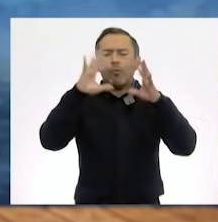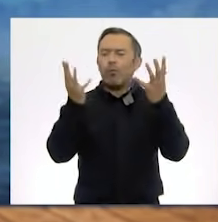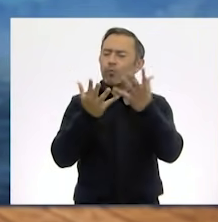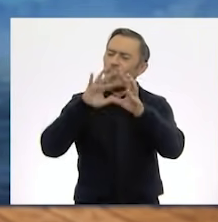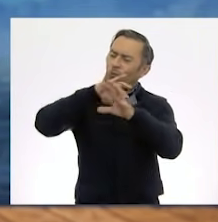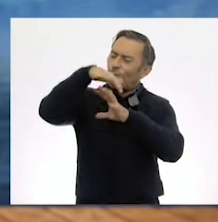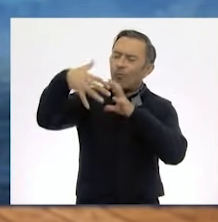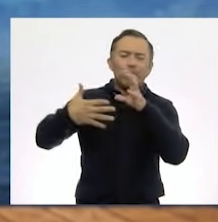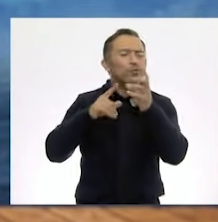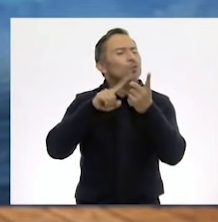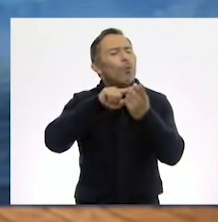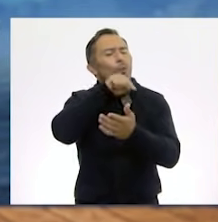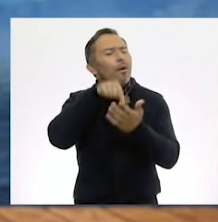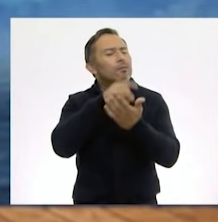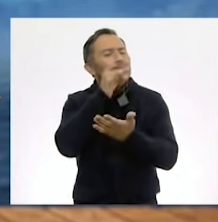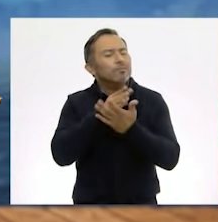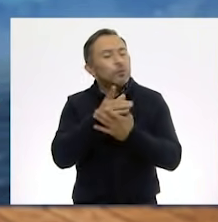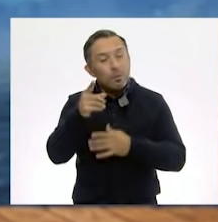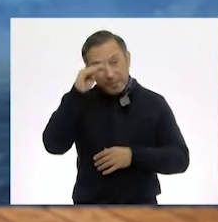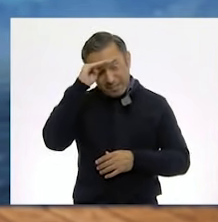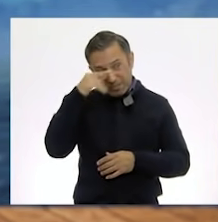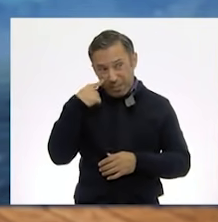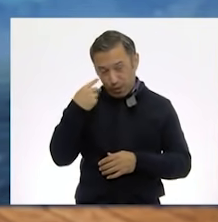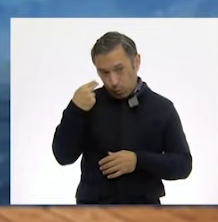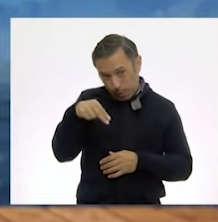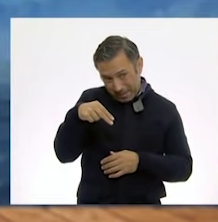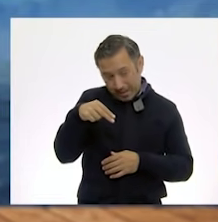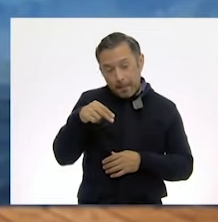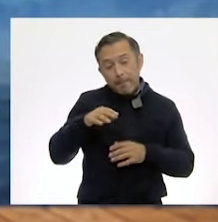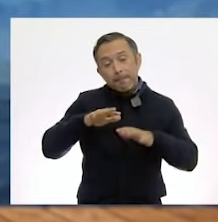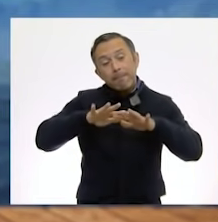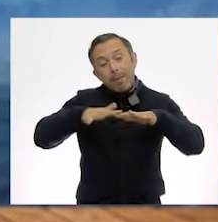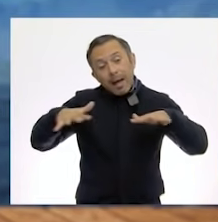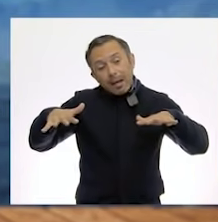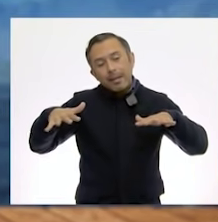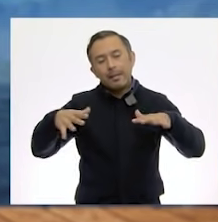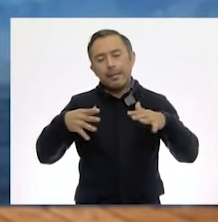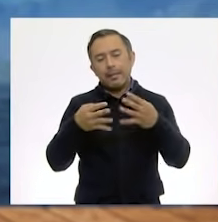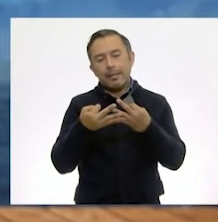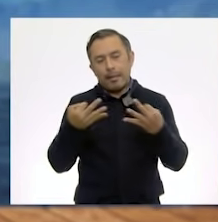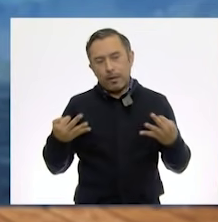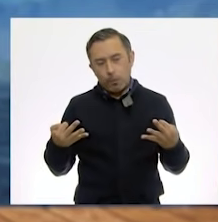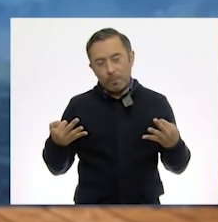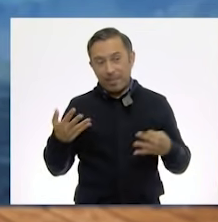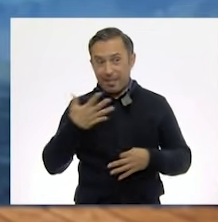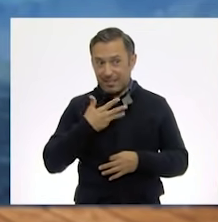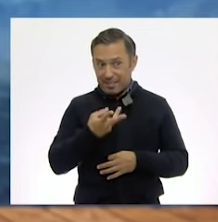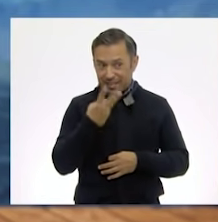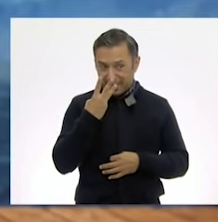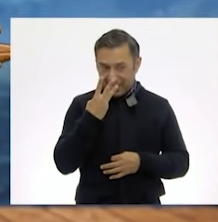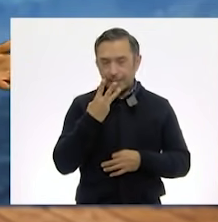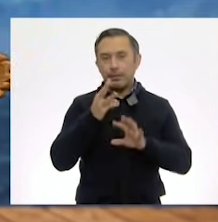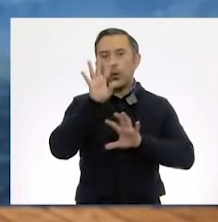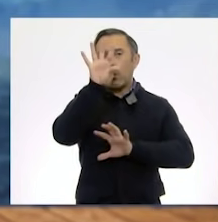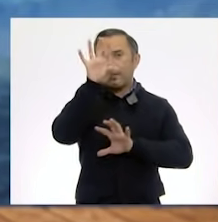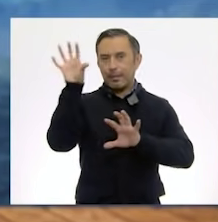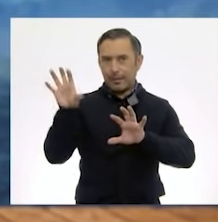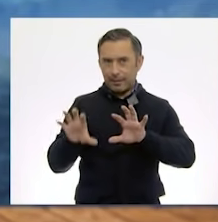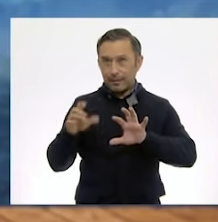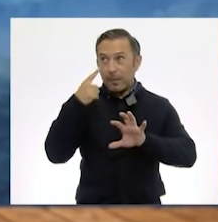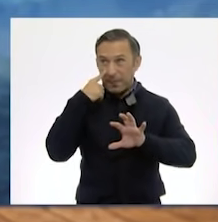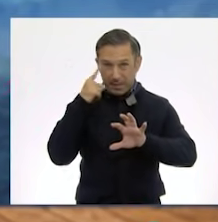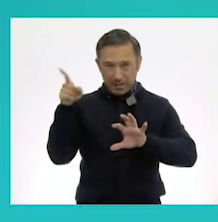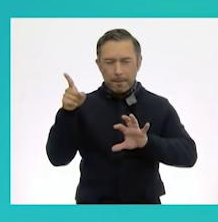nombre significa el mar en medio de las tierras y que está localizado justo entre tres continentes. Observa el siguiente mapa.